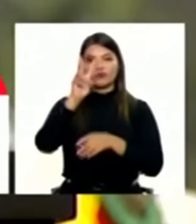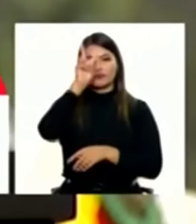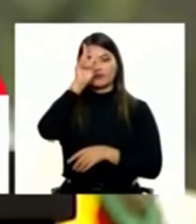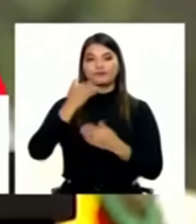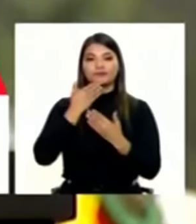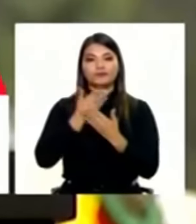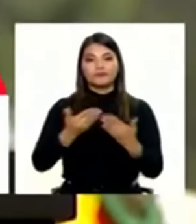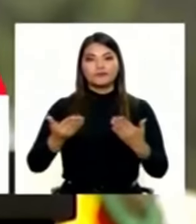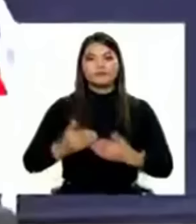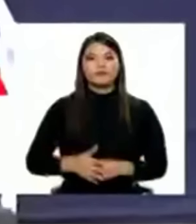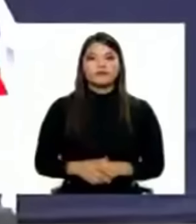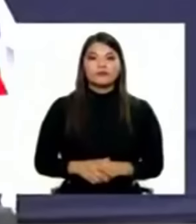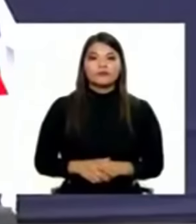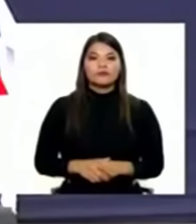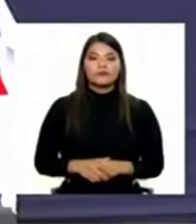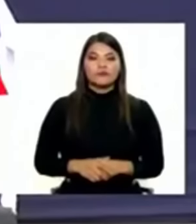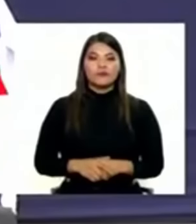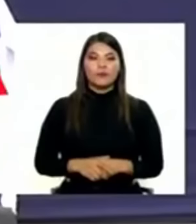Gracias.